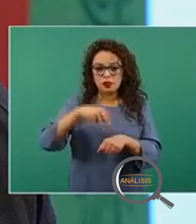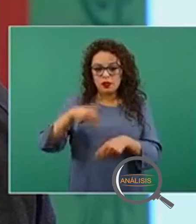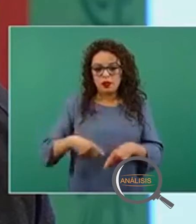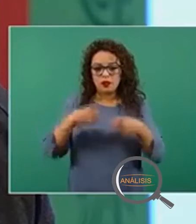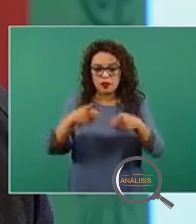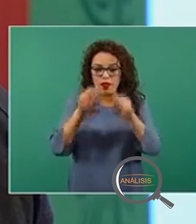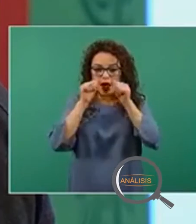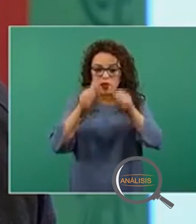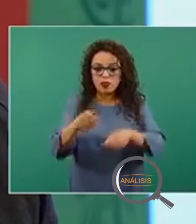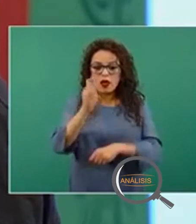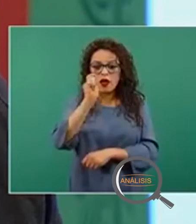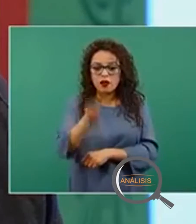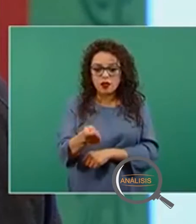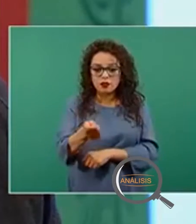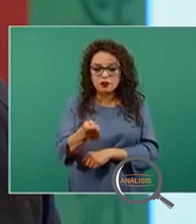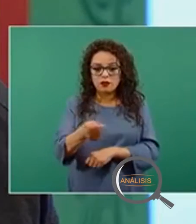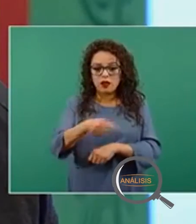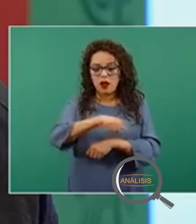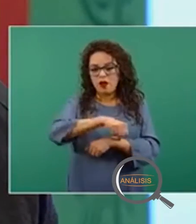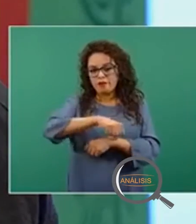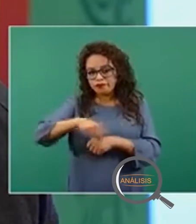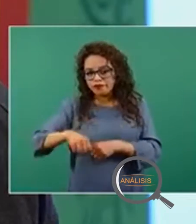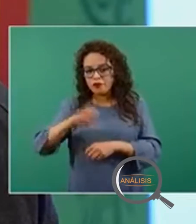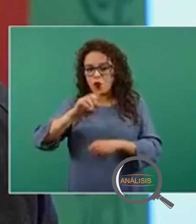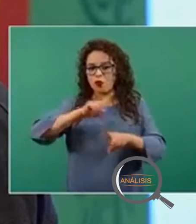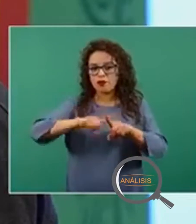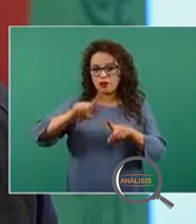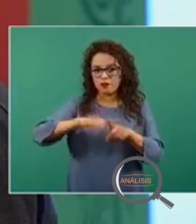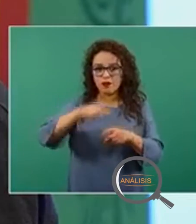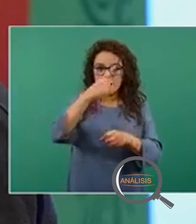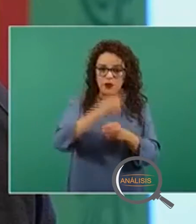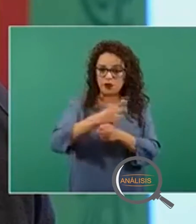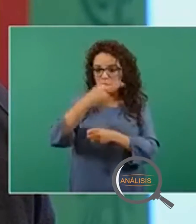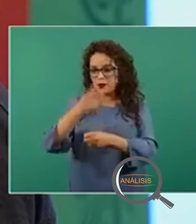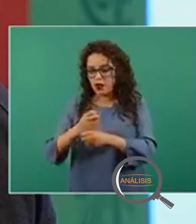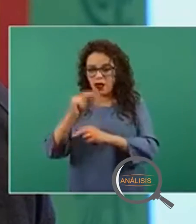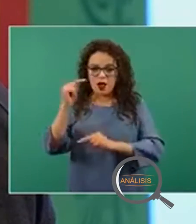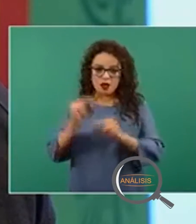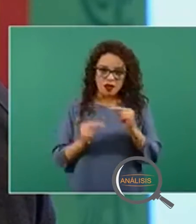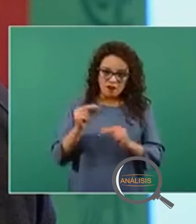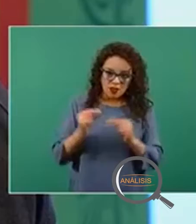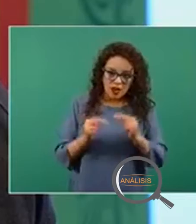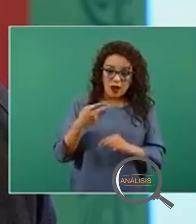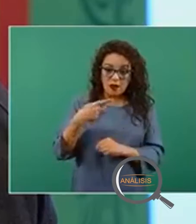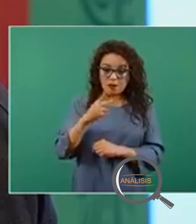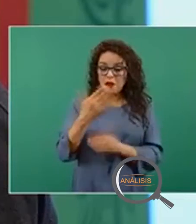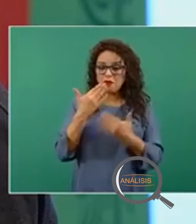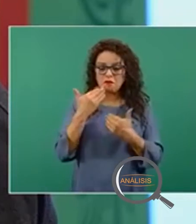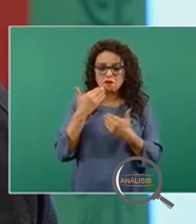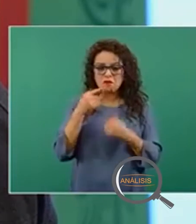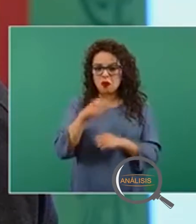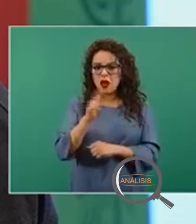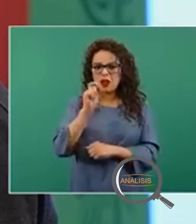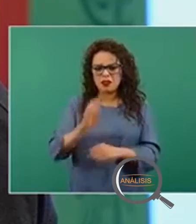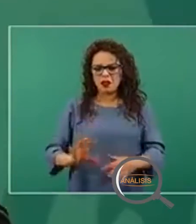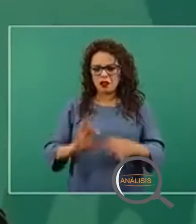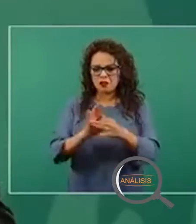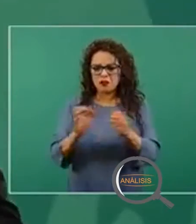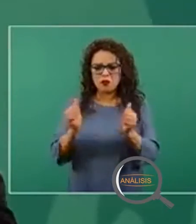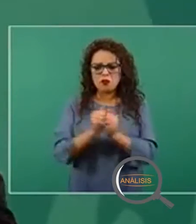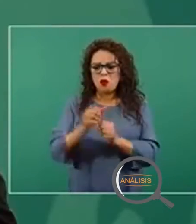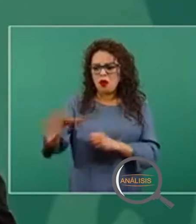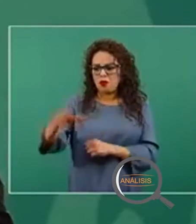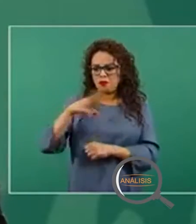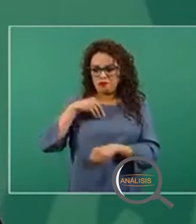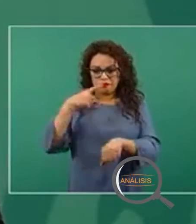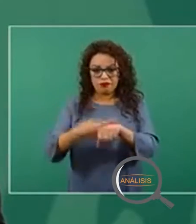todo en el área tanto de primer como de segundo nivel, pero que no tienen una relación directa con la transmisión de COVID-19. En vez